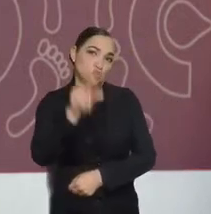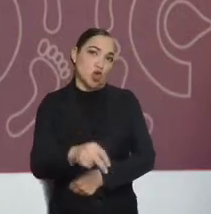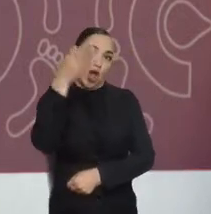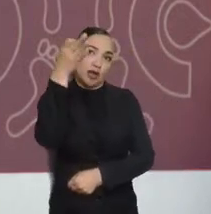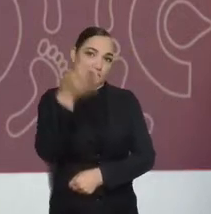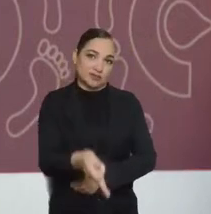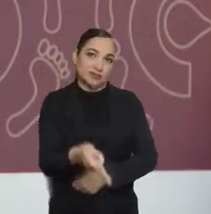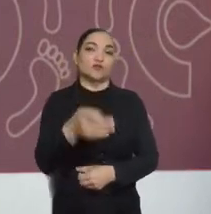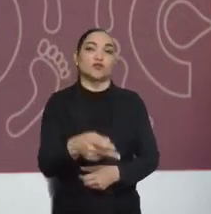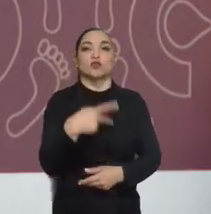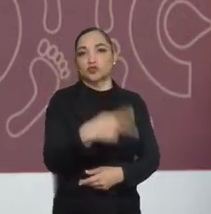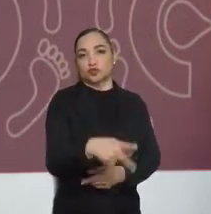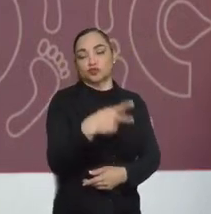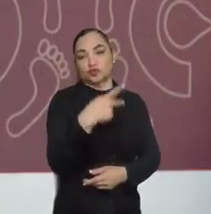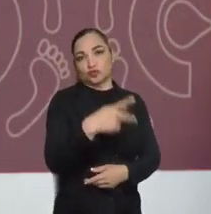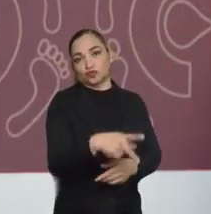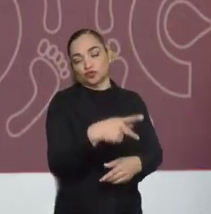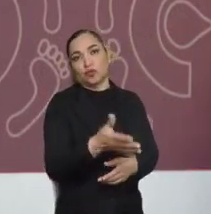gobierno.